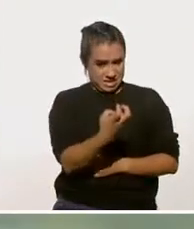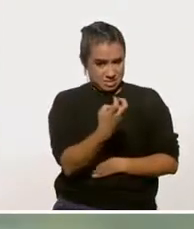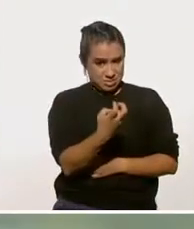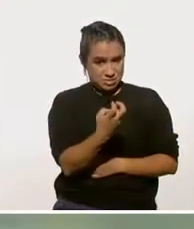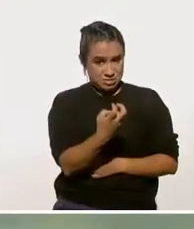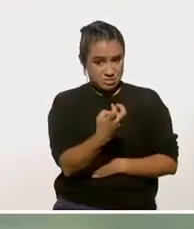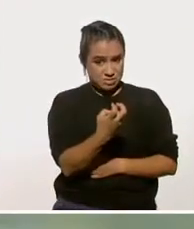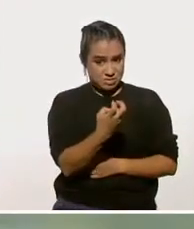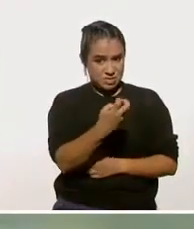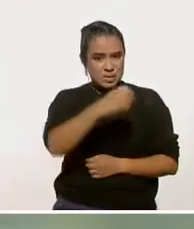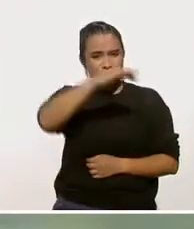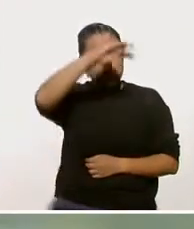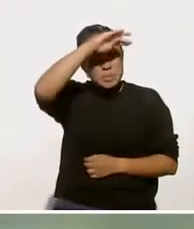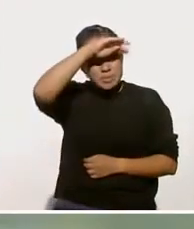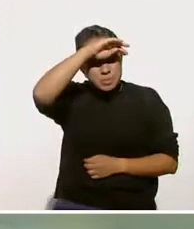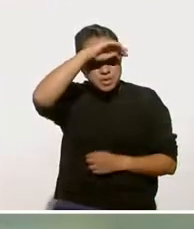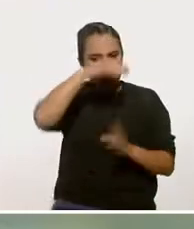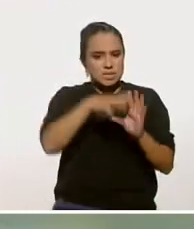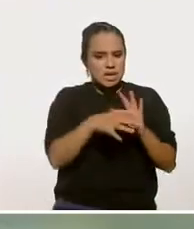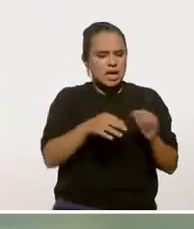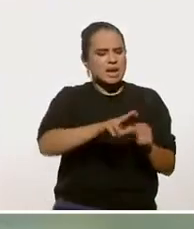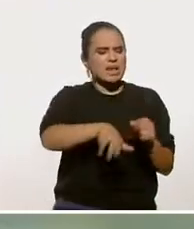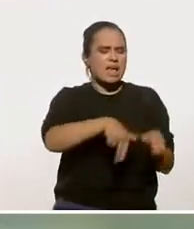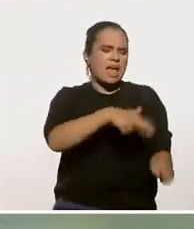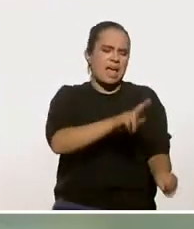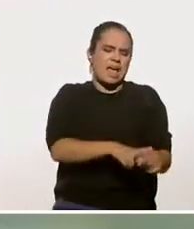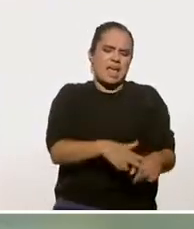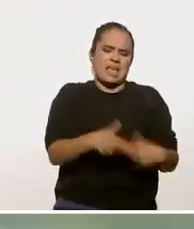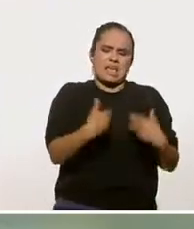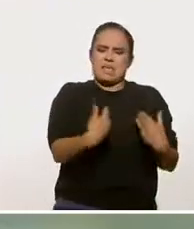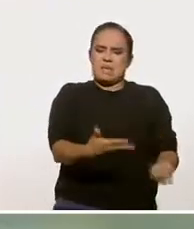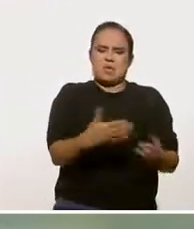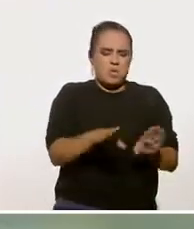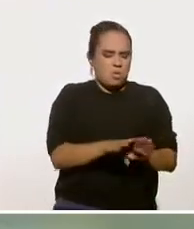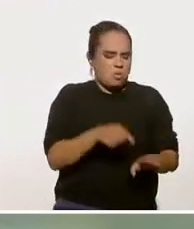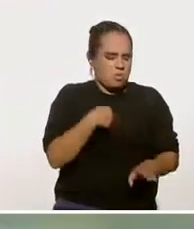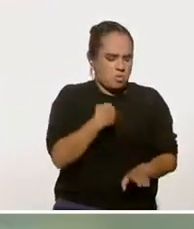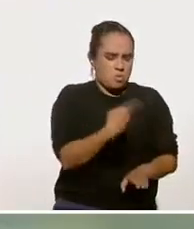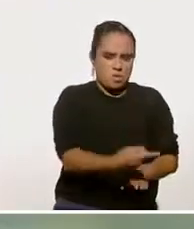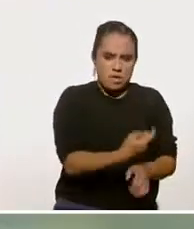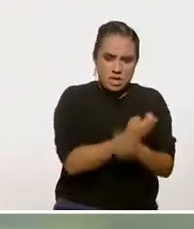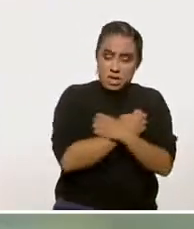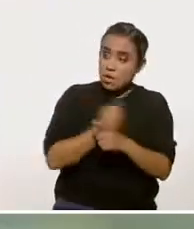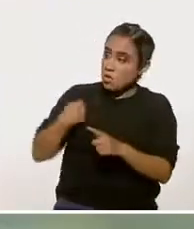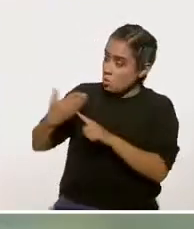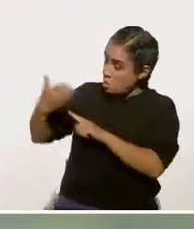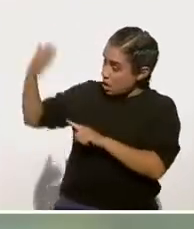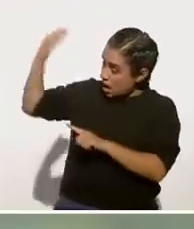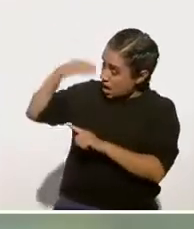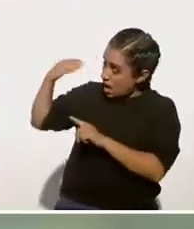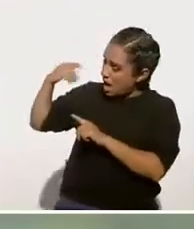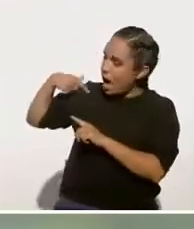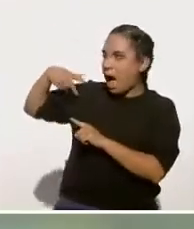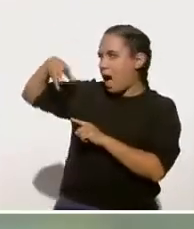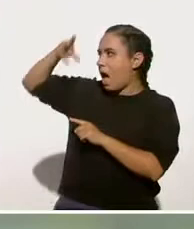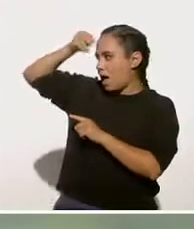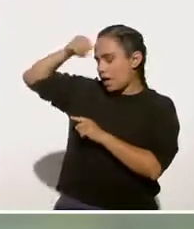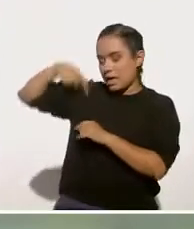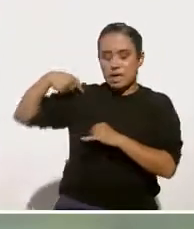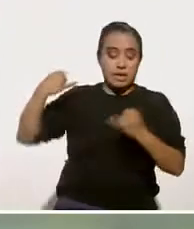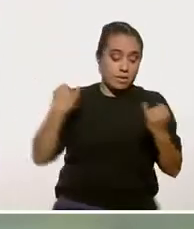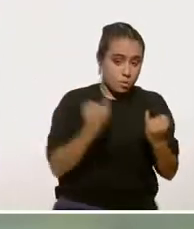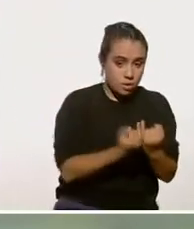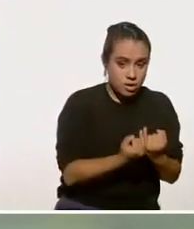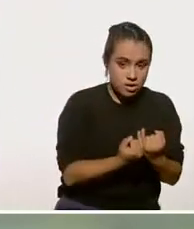Ese tipo de manifestaciones normalizadas sobre la forma de educación que fue con la que aprendimos y todos